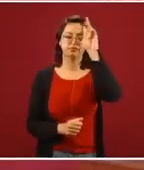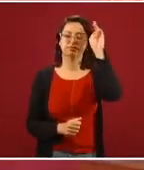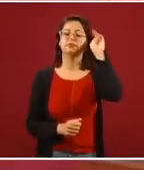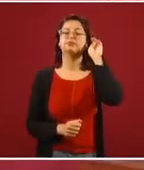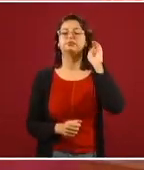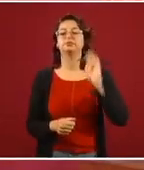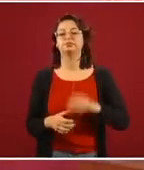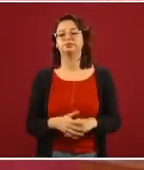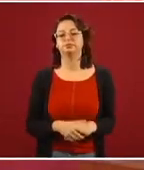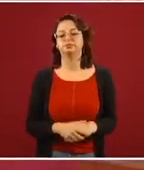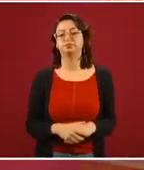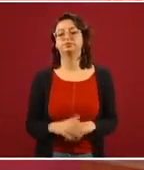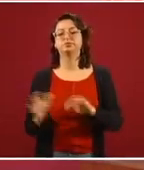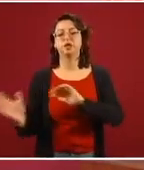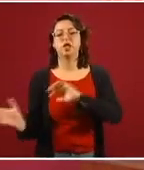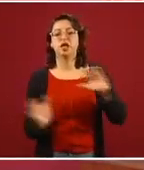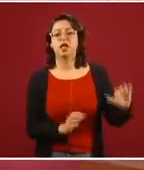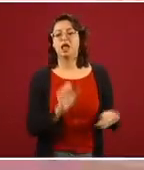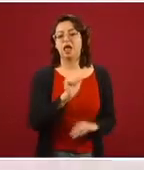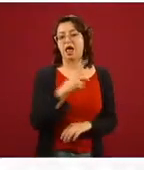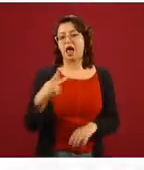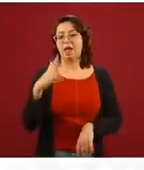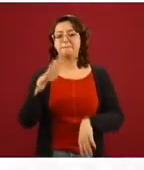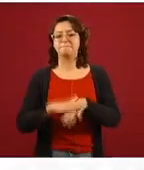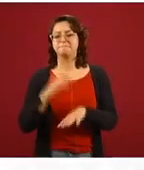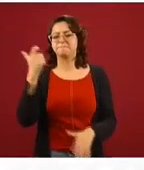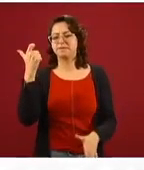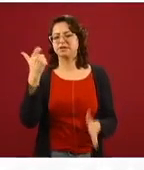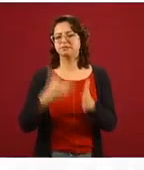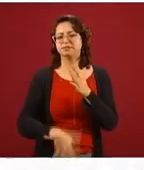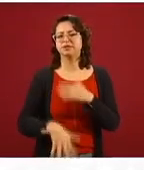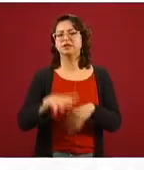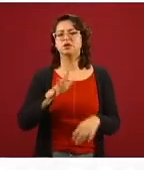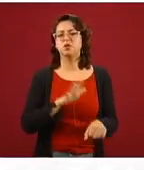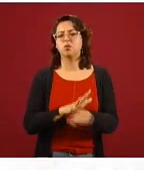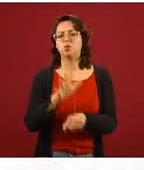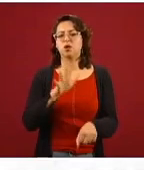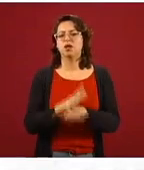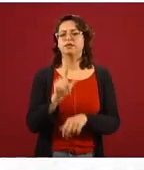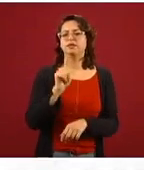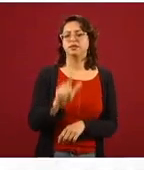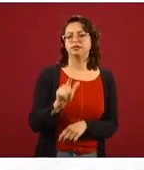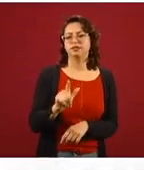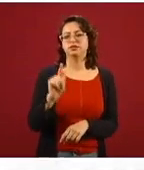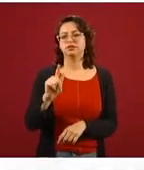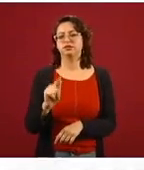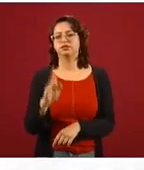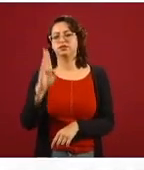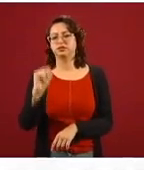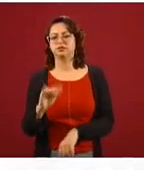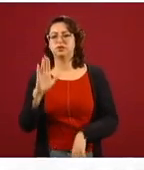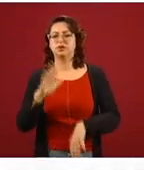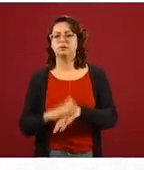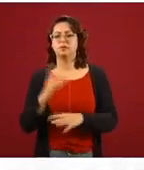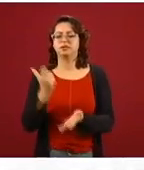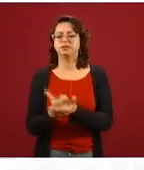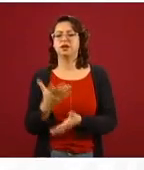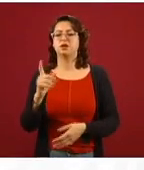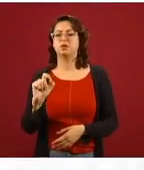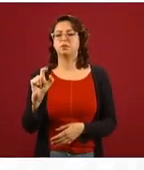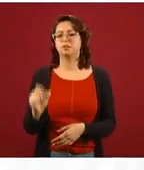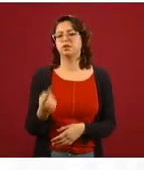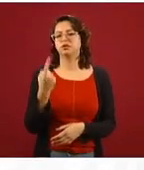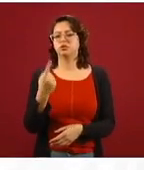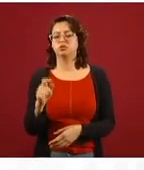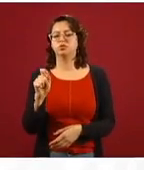registrados de acuerdo a la app, el más bajo, 17.79 para la gasolina regular. El más alto,